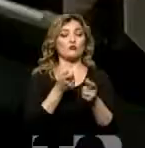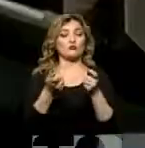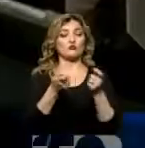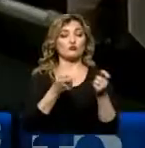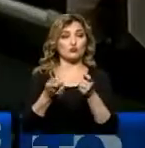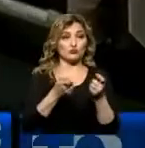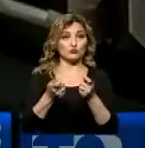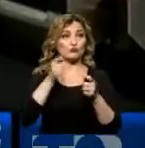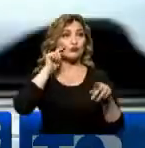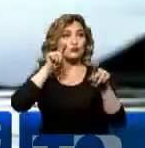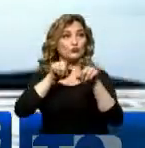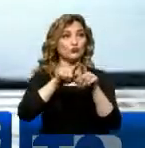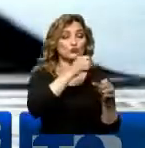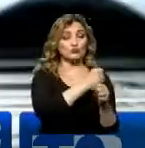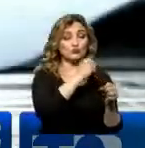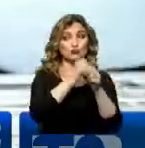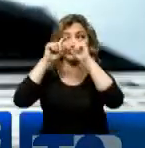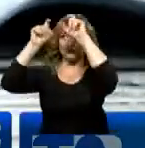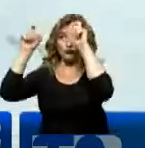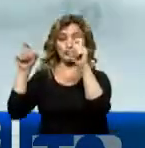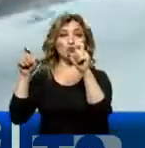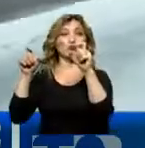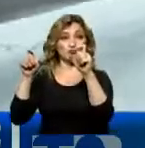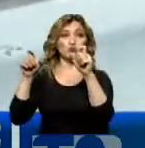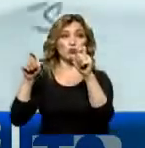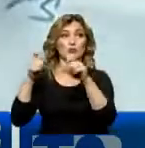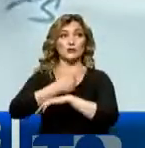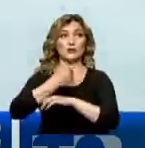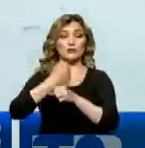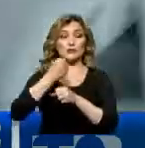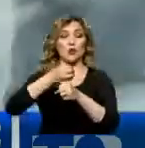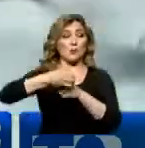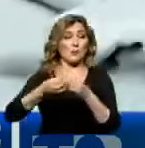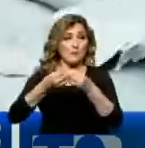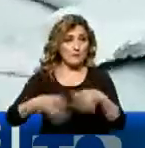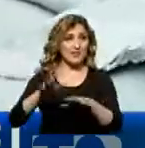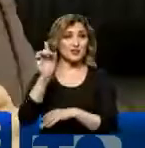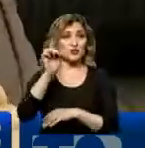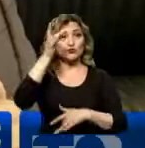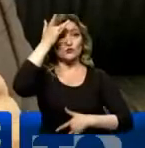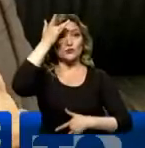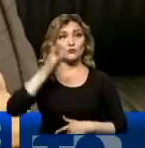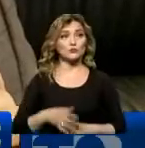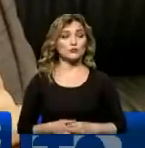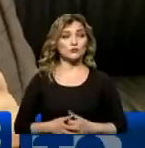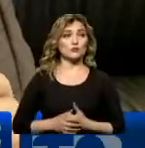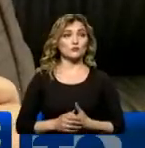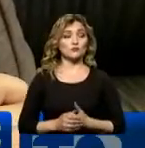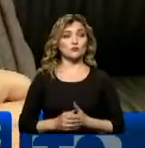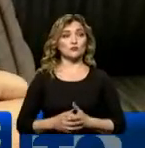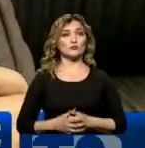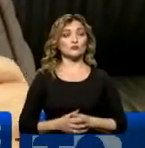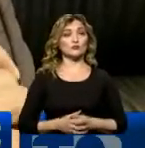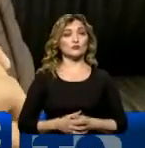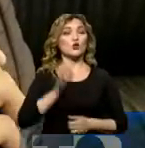bajo un acuerdo entre el trabajador y la empresa para que no pierdan sus días si es que se registre enfermo que tomase en cuenta